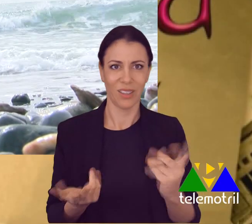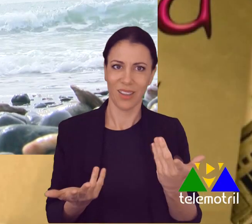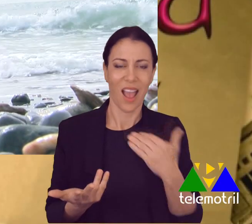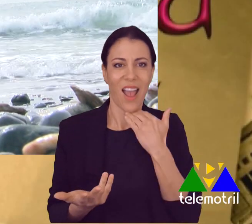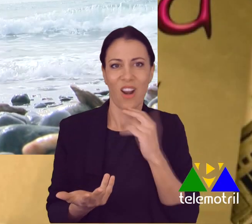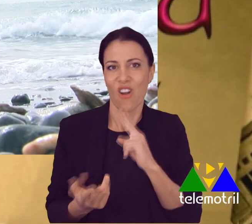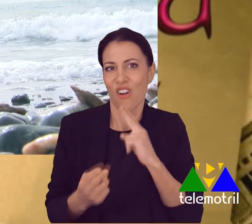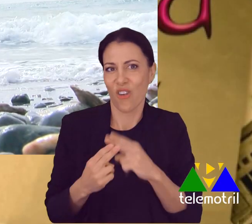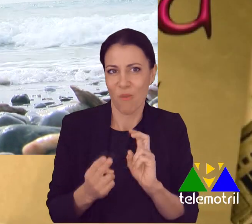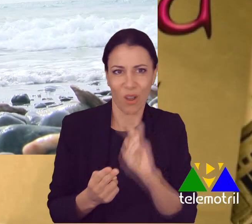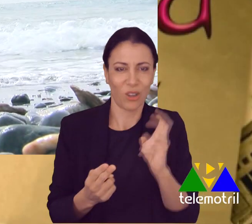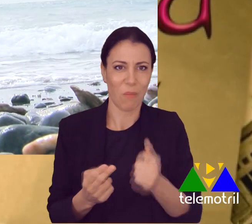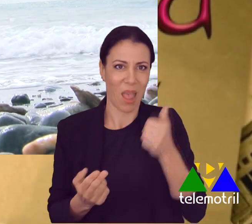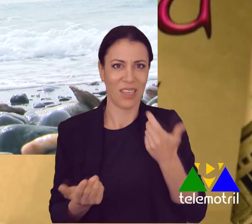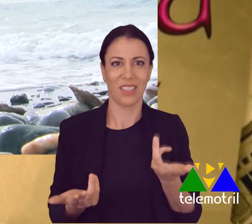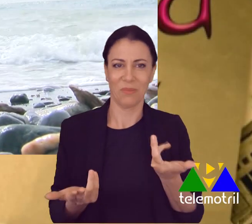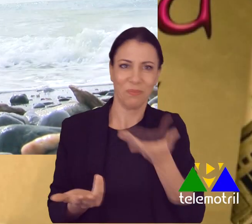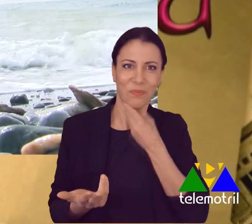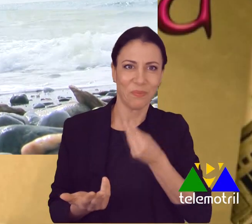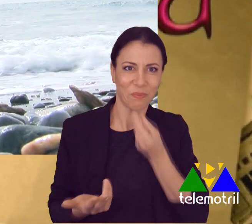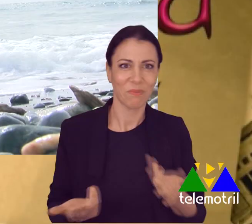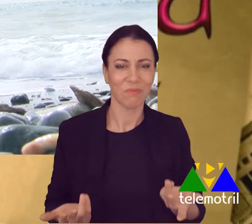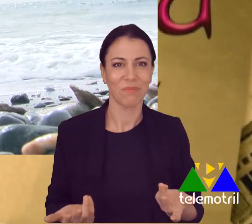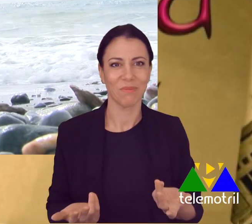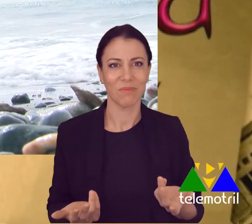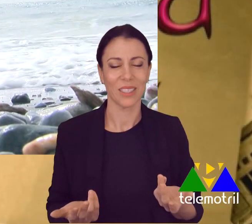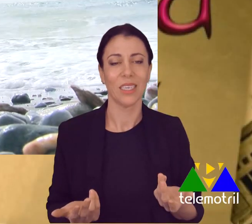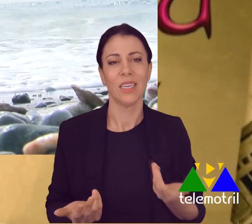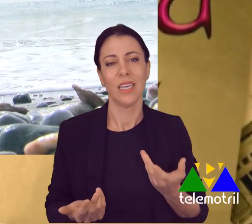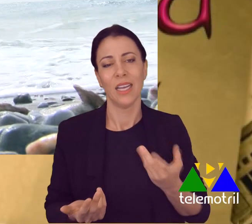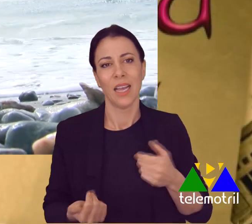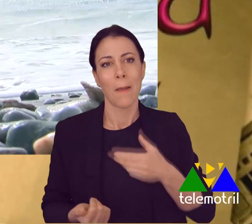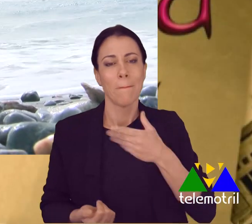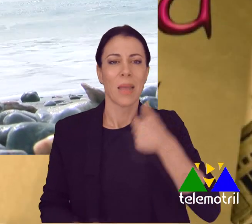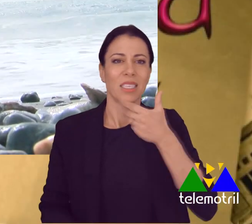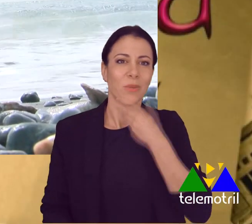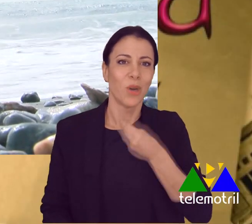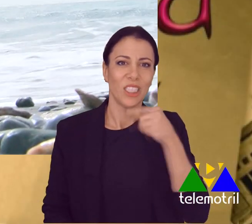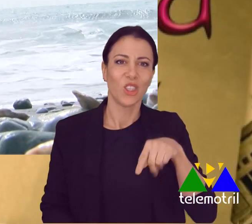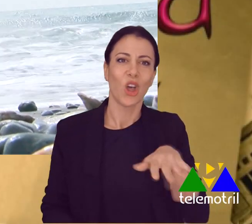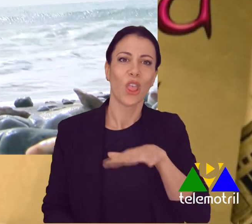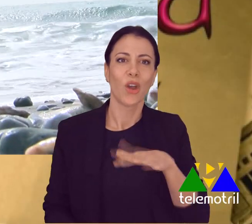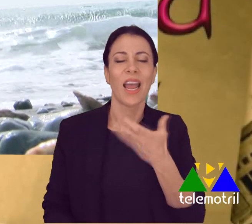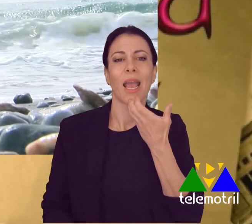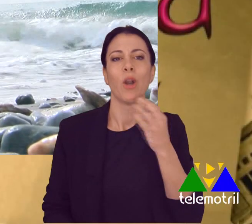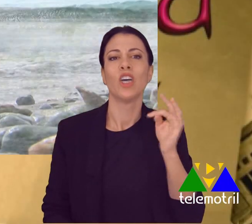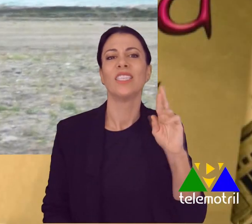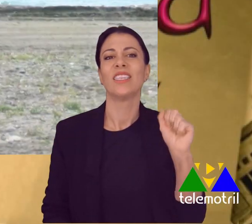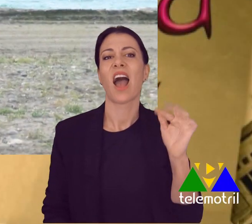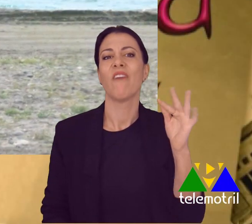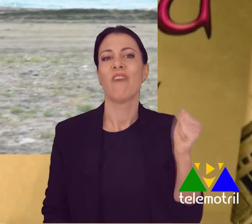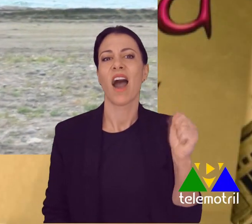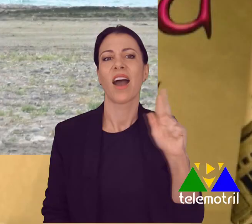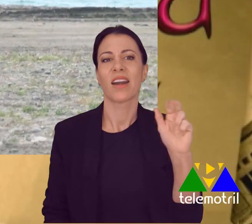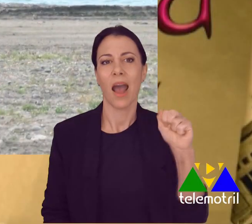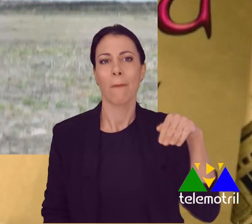haberle puesto nombre a lo mejor más se podía, es más bonito llamar a esta zona Trafarramal que el Pelaillo,